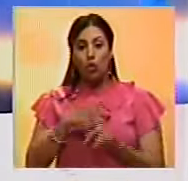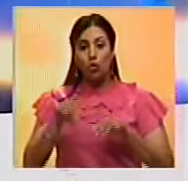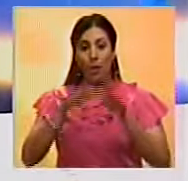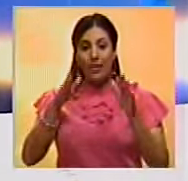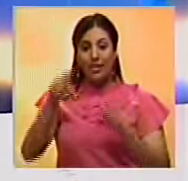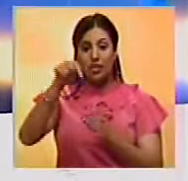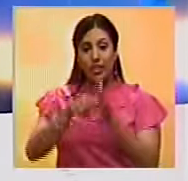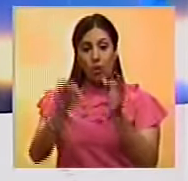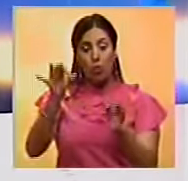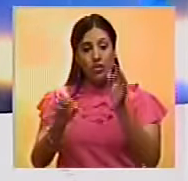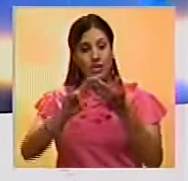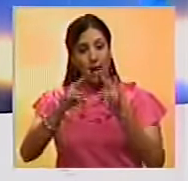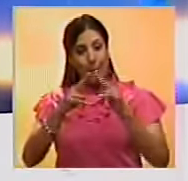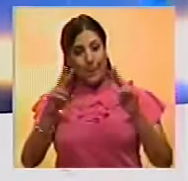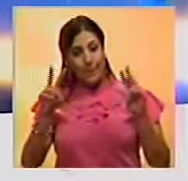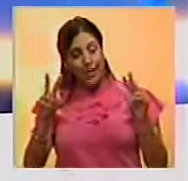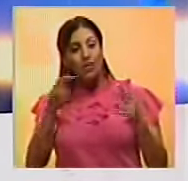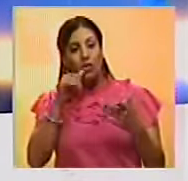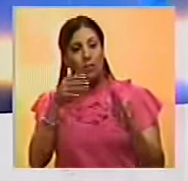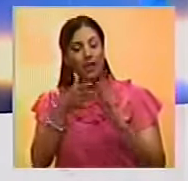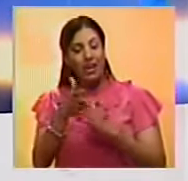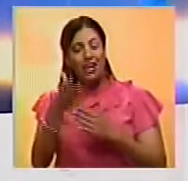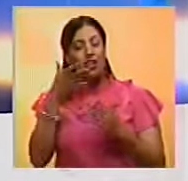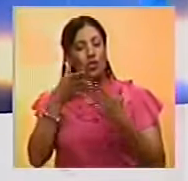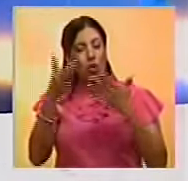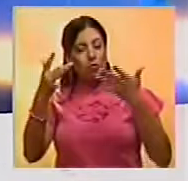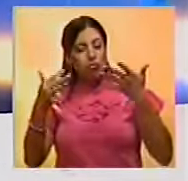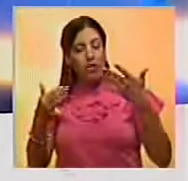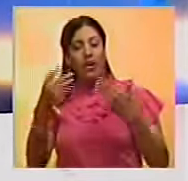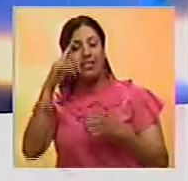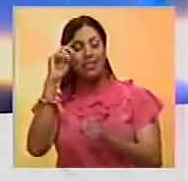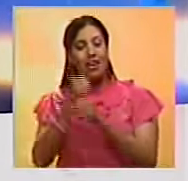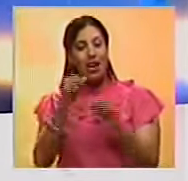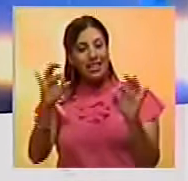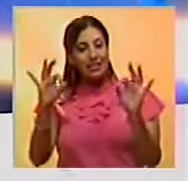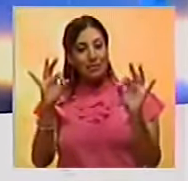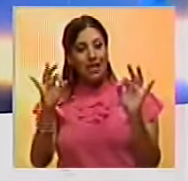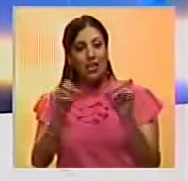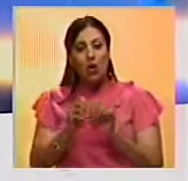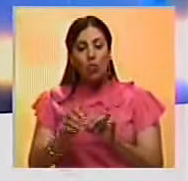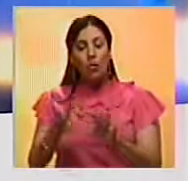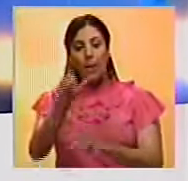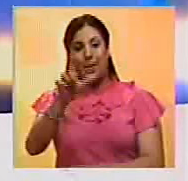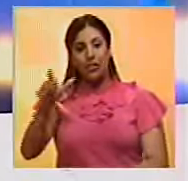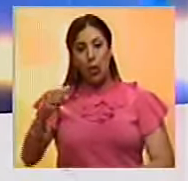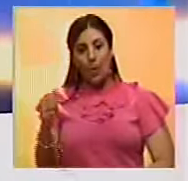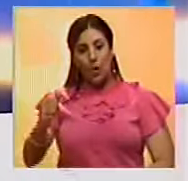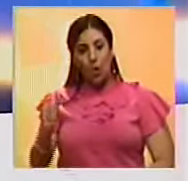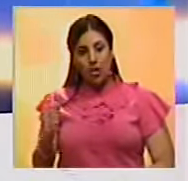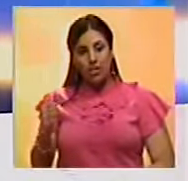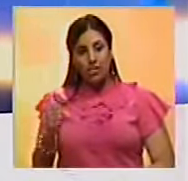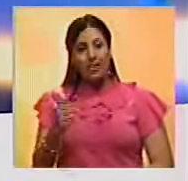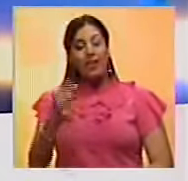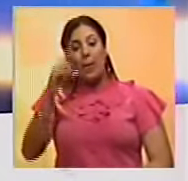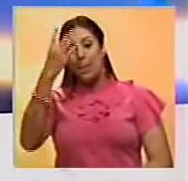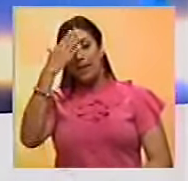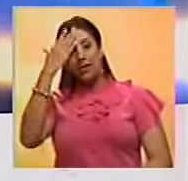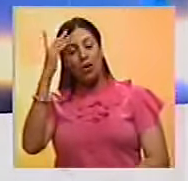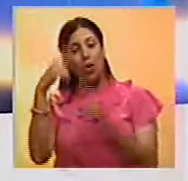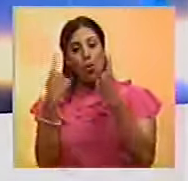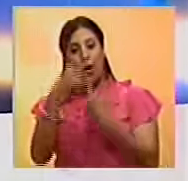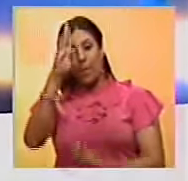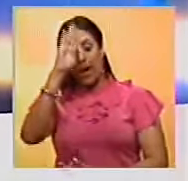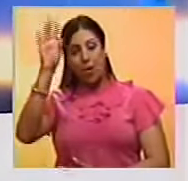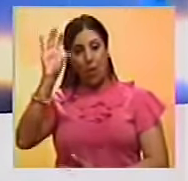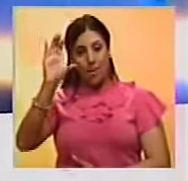El ministro de Interior, Justicia y Paz, Néstor Reverol, ofrece detalles sobre un operativo especial de despliegue de funcionarios policiales en las principales sedes